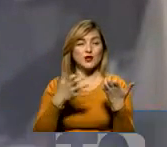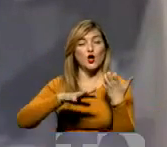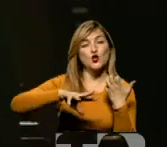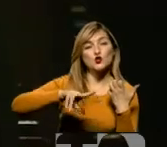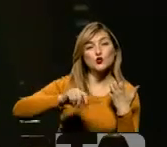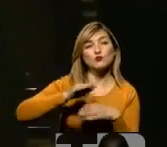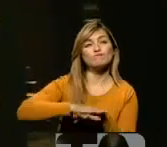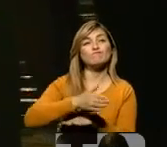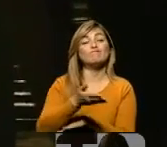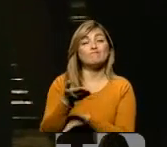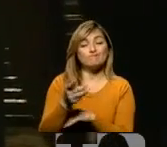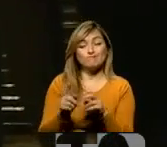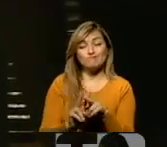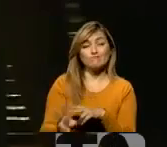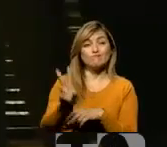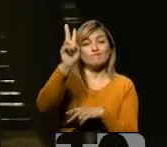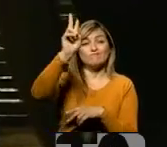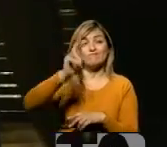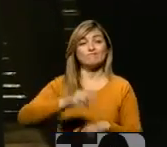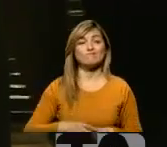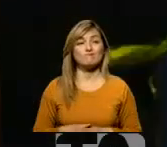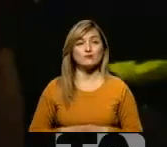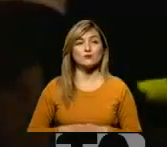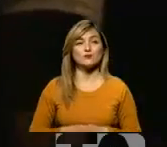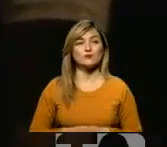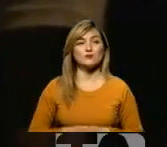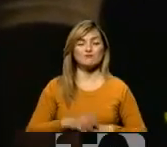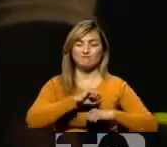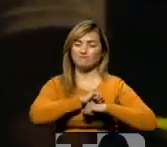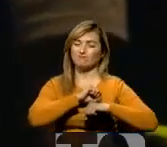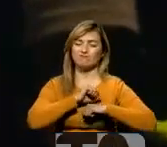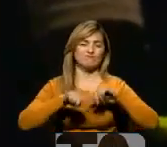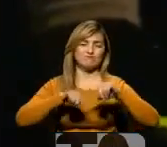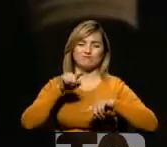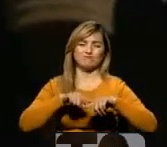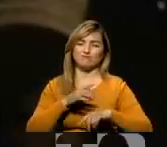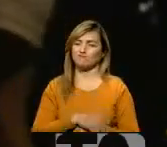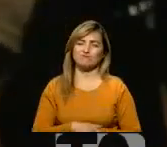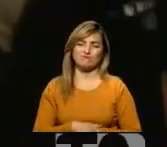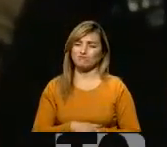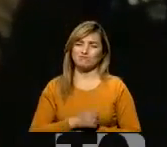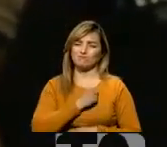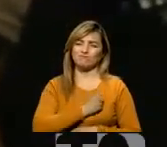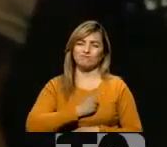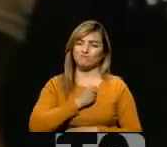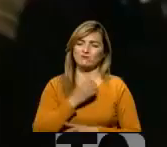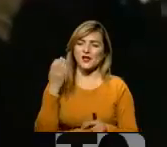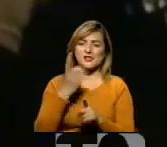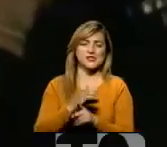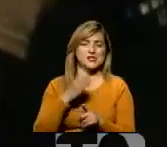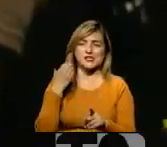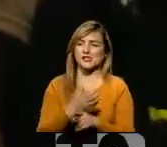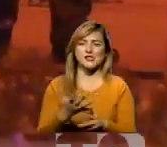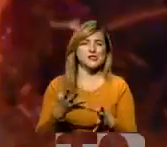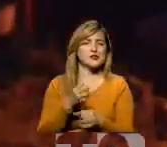los responsables lograron huir. Colegas de la hora fallecido lamentaron el hecho y criticaron de manera enfática la inseguridad que se